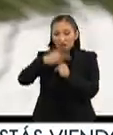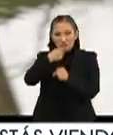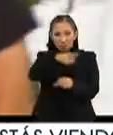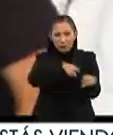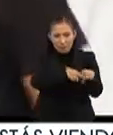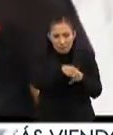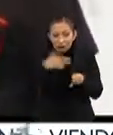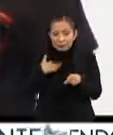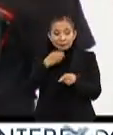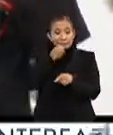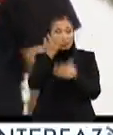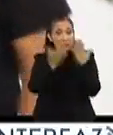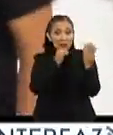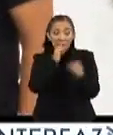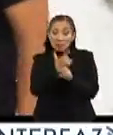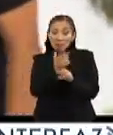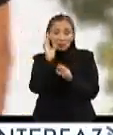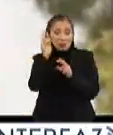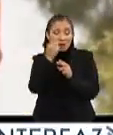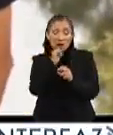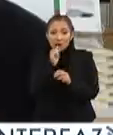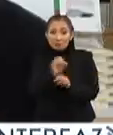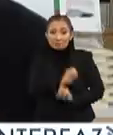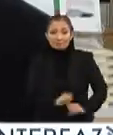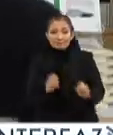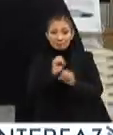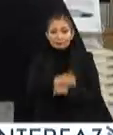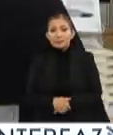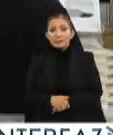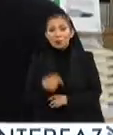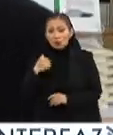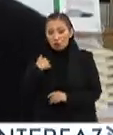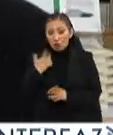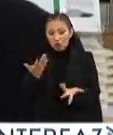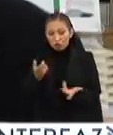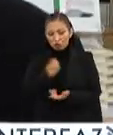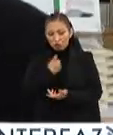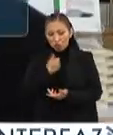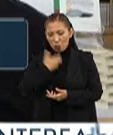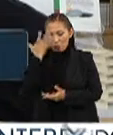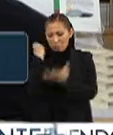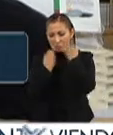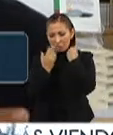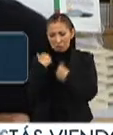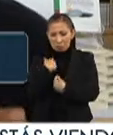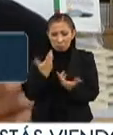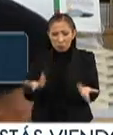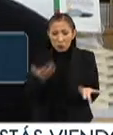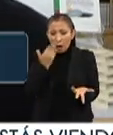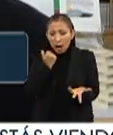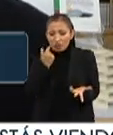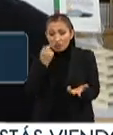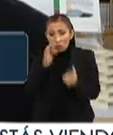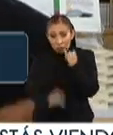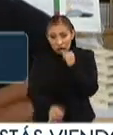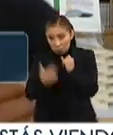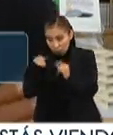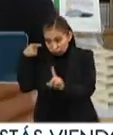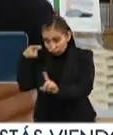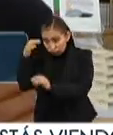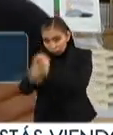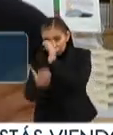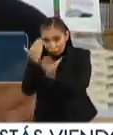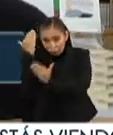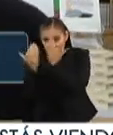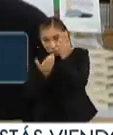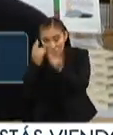sus hermanos no pudo estudiar una carrera universitaria. Como eres autodidacta, no tienes un final en